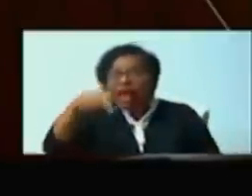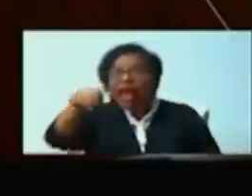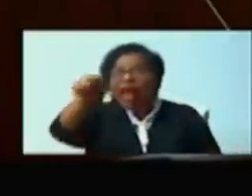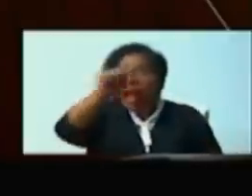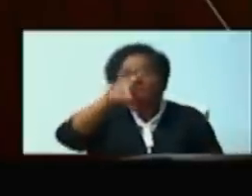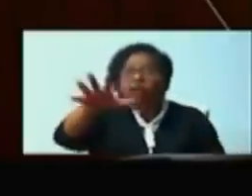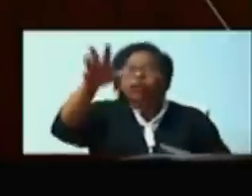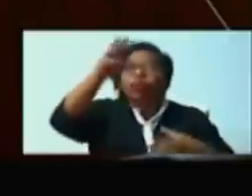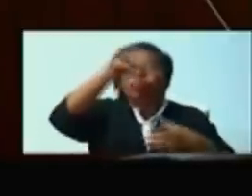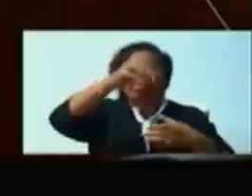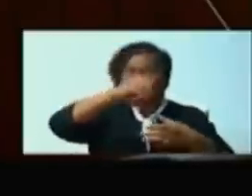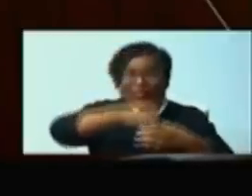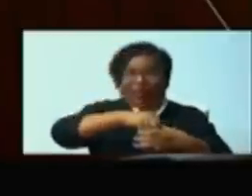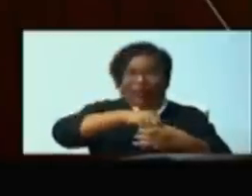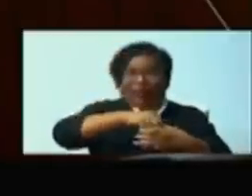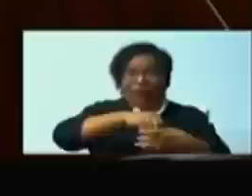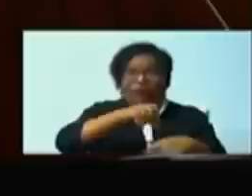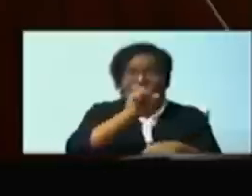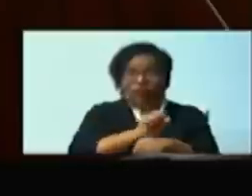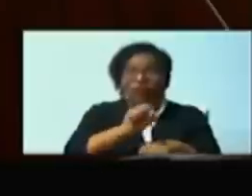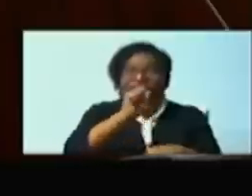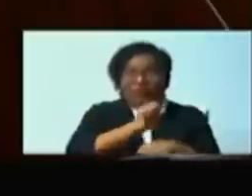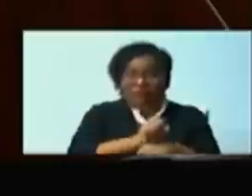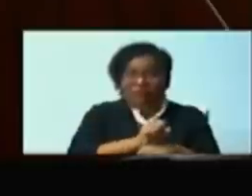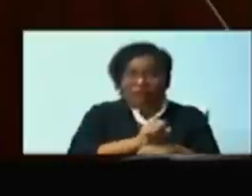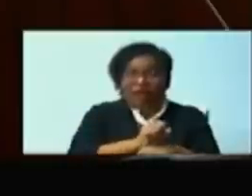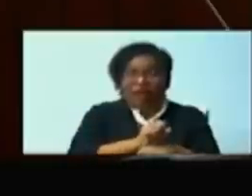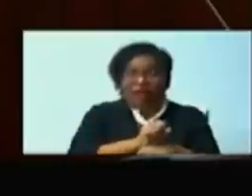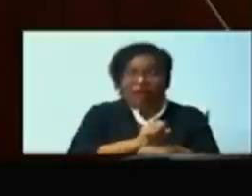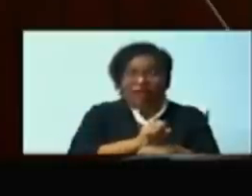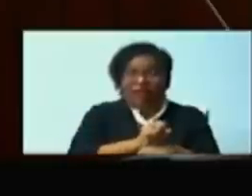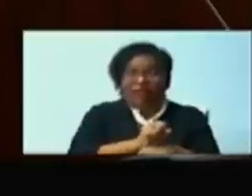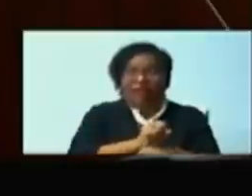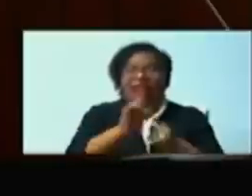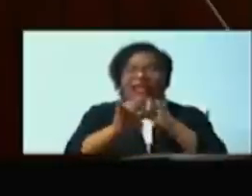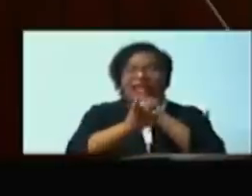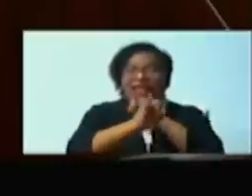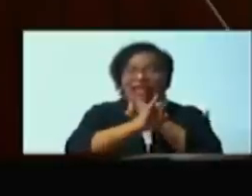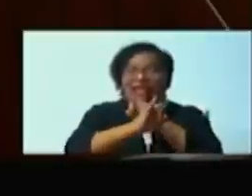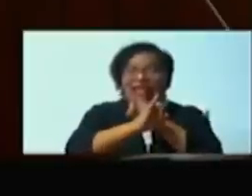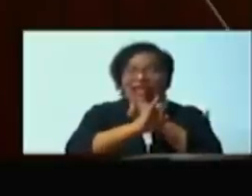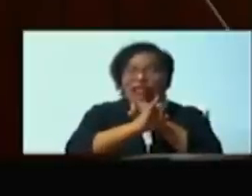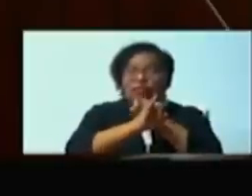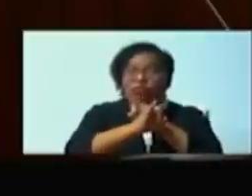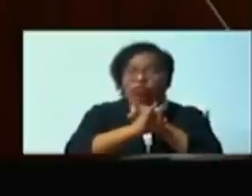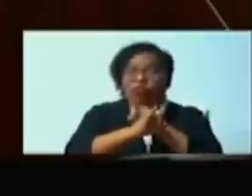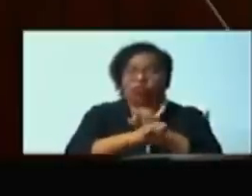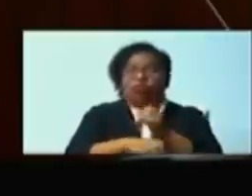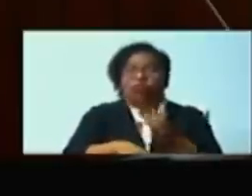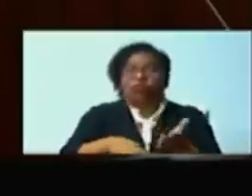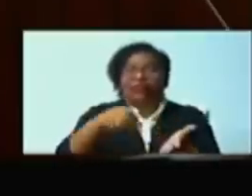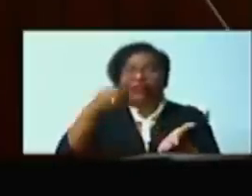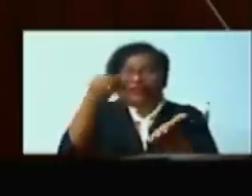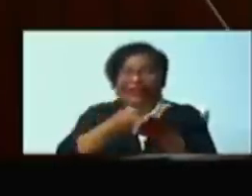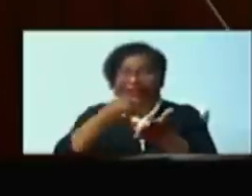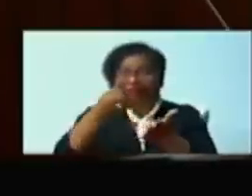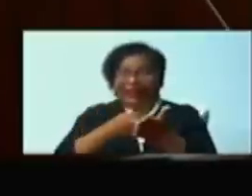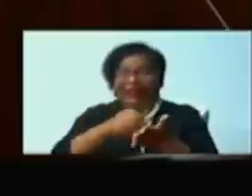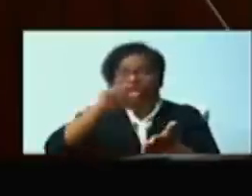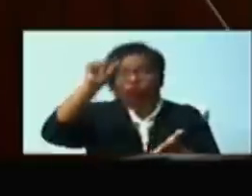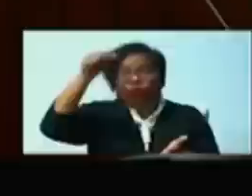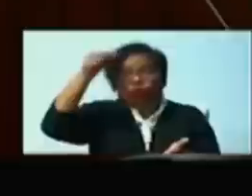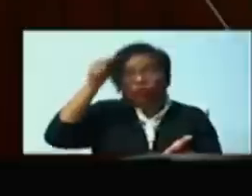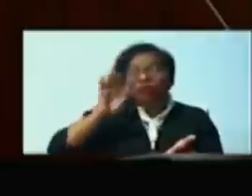cuentas han cometido algún delito y este congreso se convierte en fiscal colectivo para